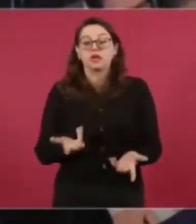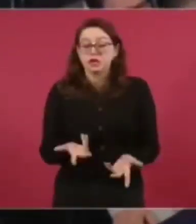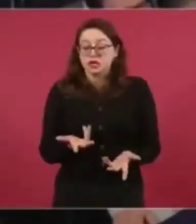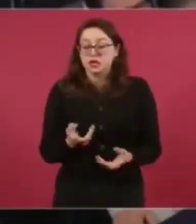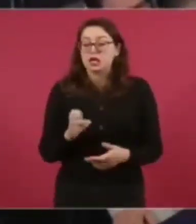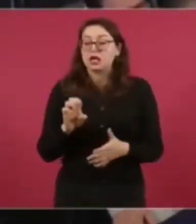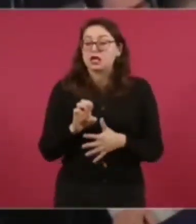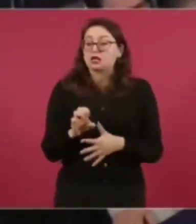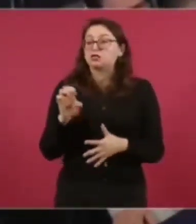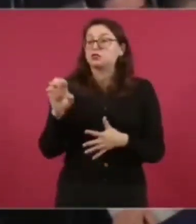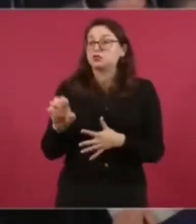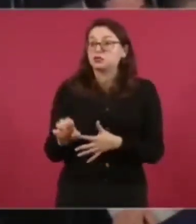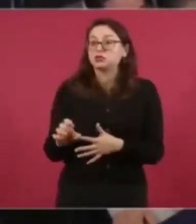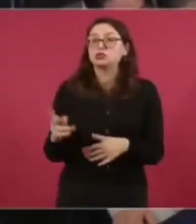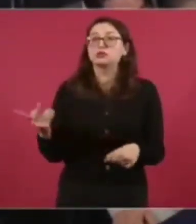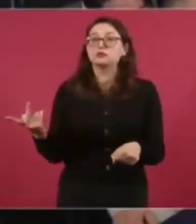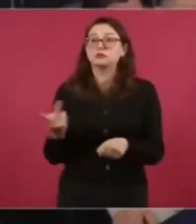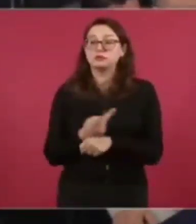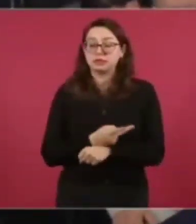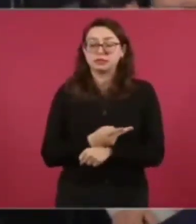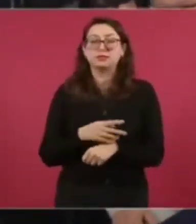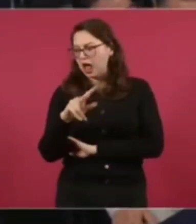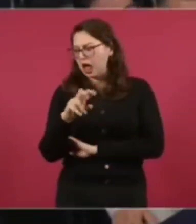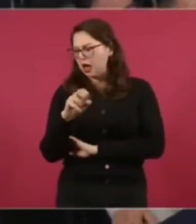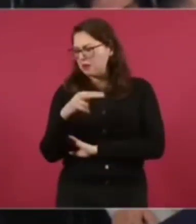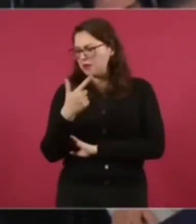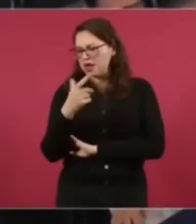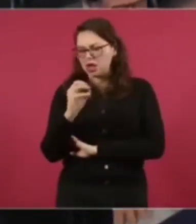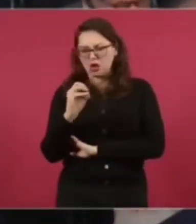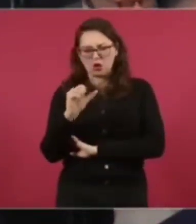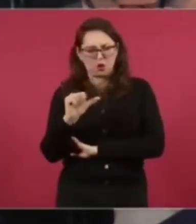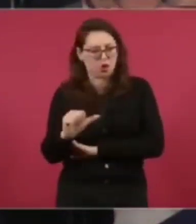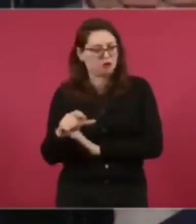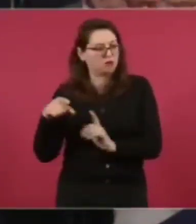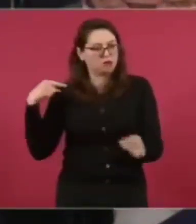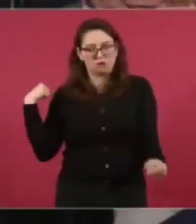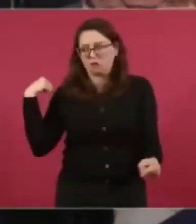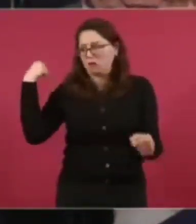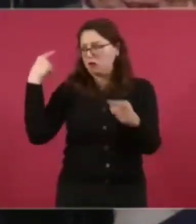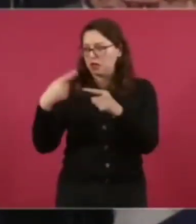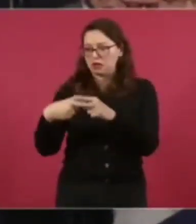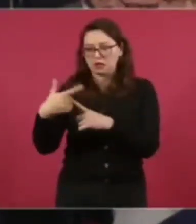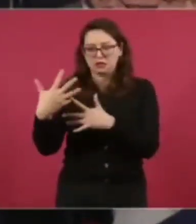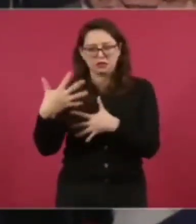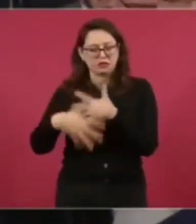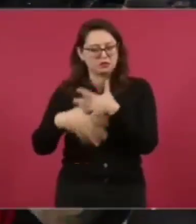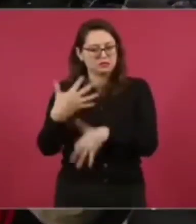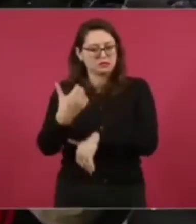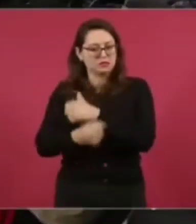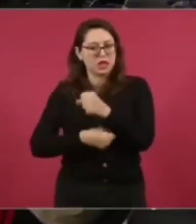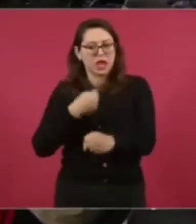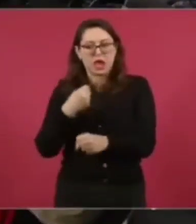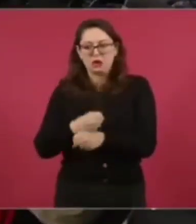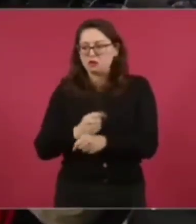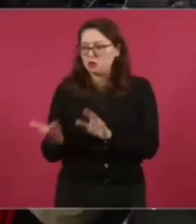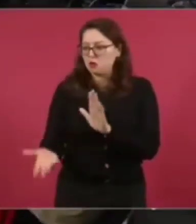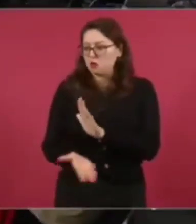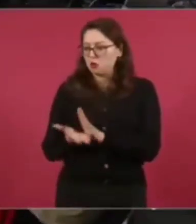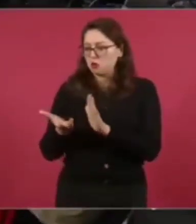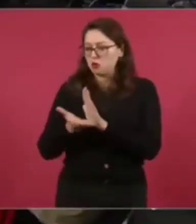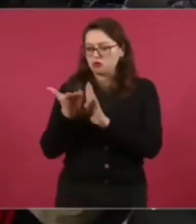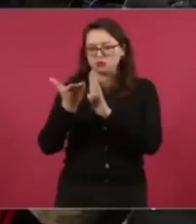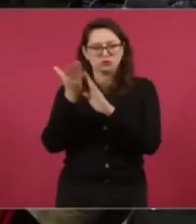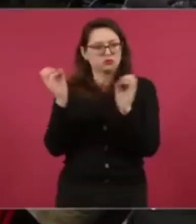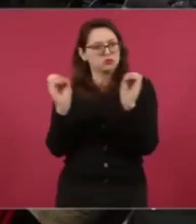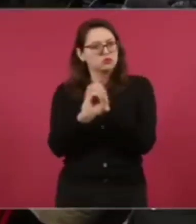una empresa española que se llama Abengoa, 15 años, no construyó nada, construyó 2